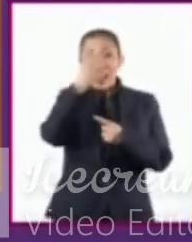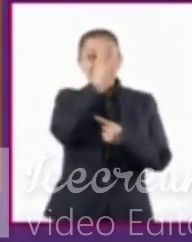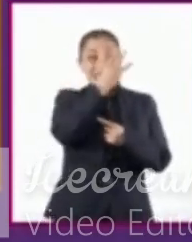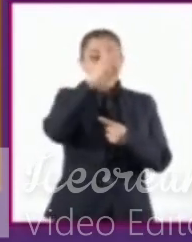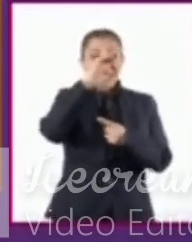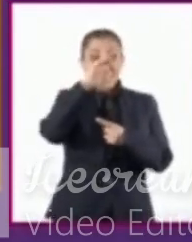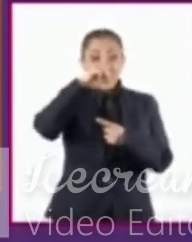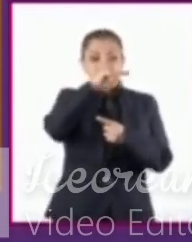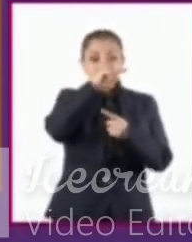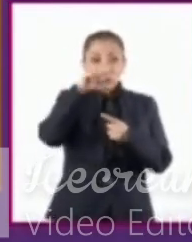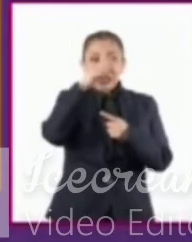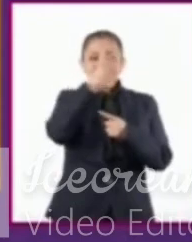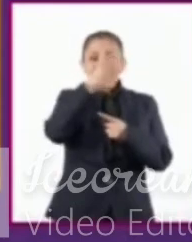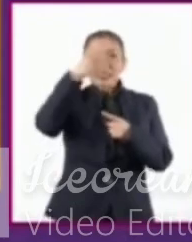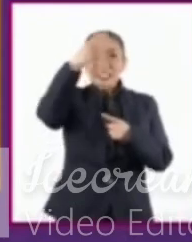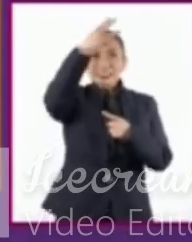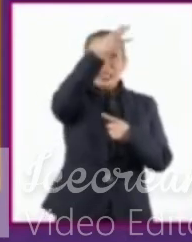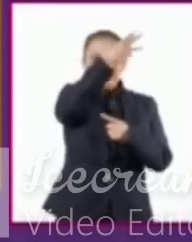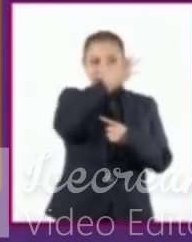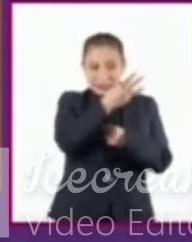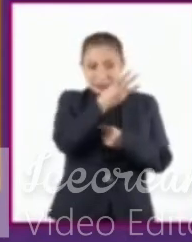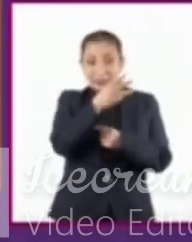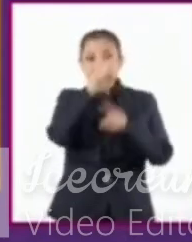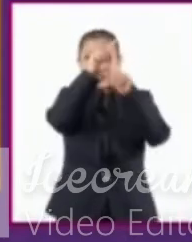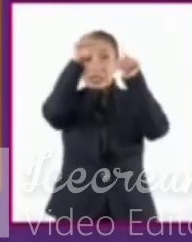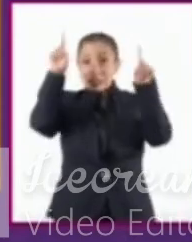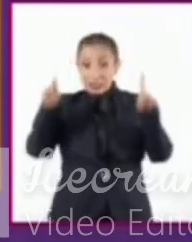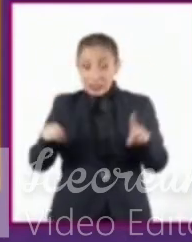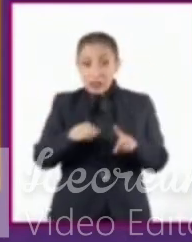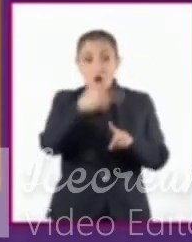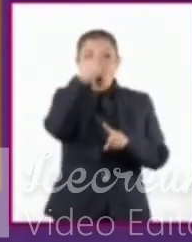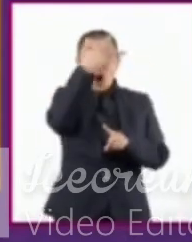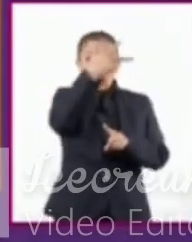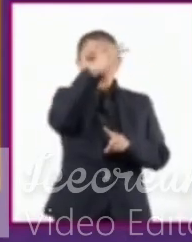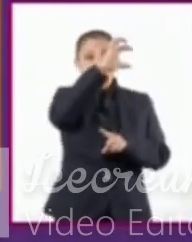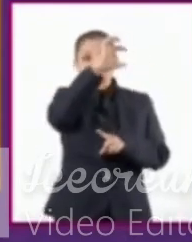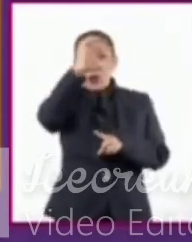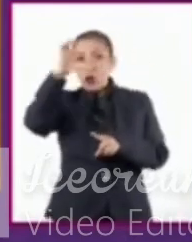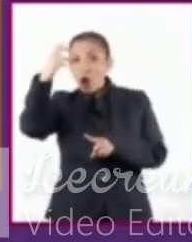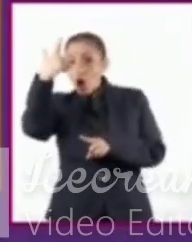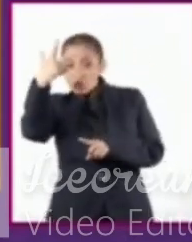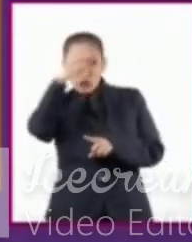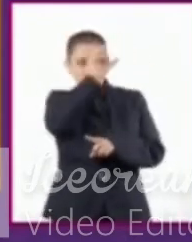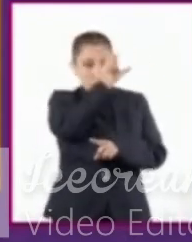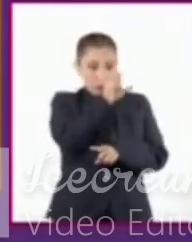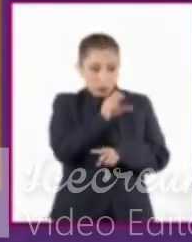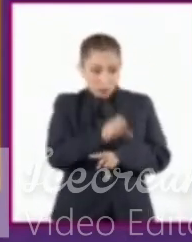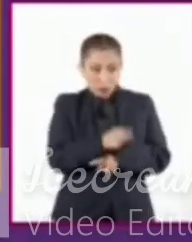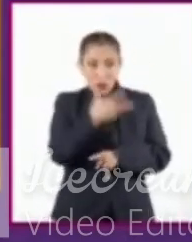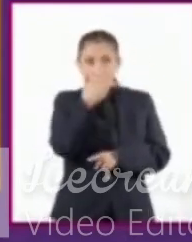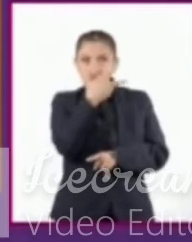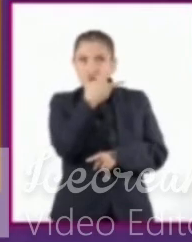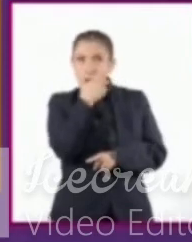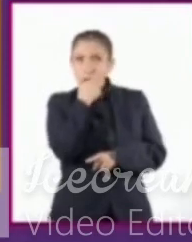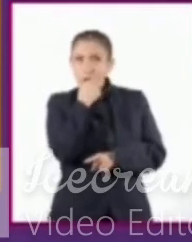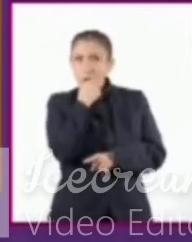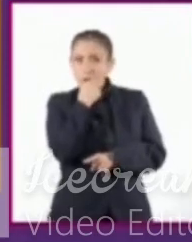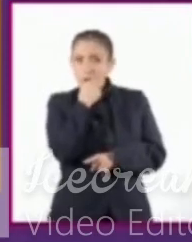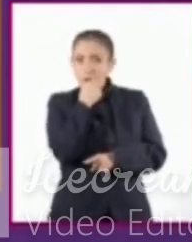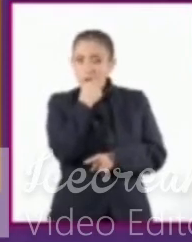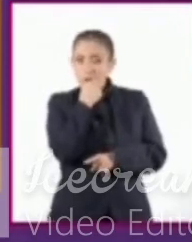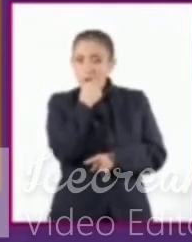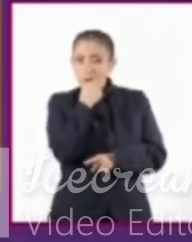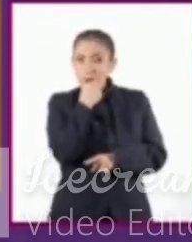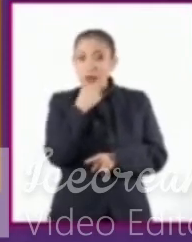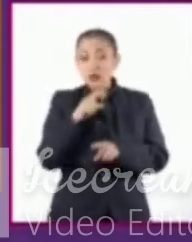lado y que el tablero de ajedrez tiene 8 casillas cada lado. Entonces, un lado del